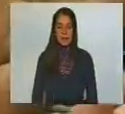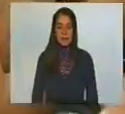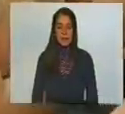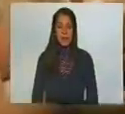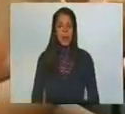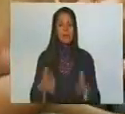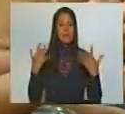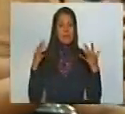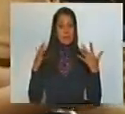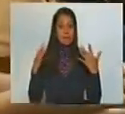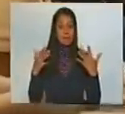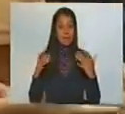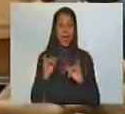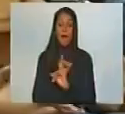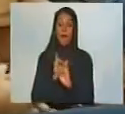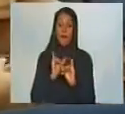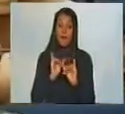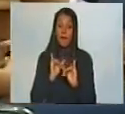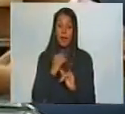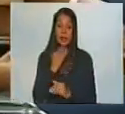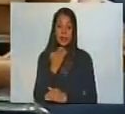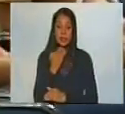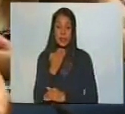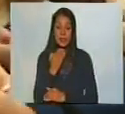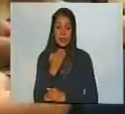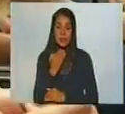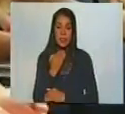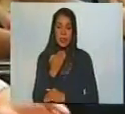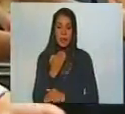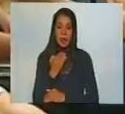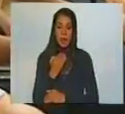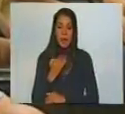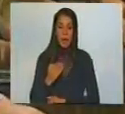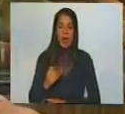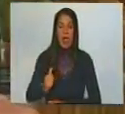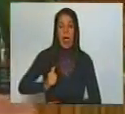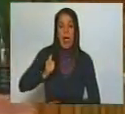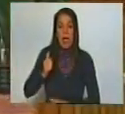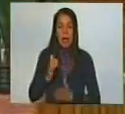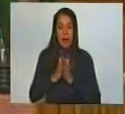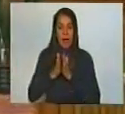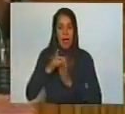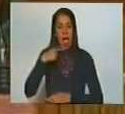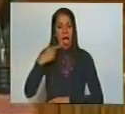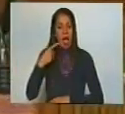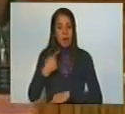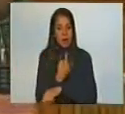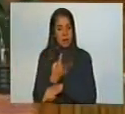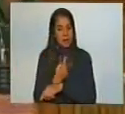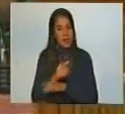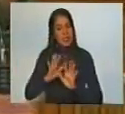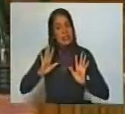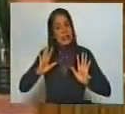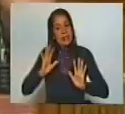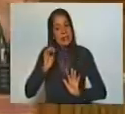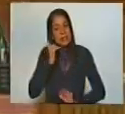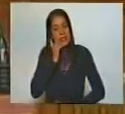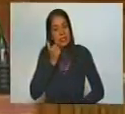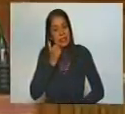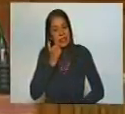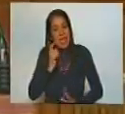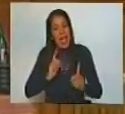Y yo voy a terminar, no quiero abusar de esta oportunidad que se me ha dado, creo, he abusado un poquito, pero disculpen,